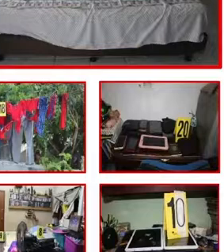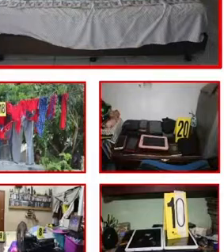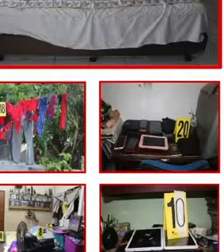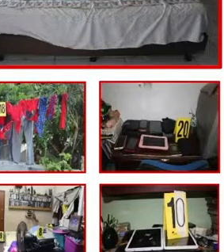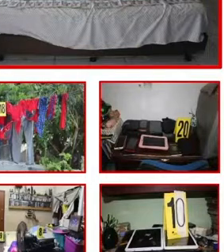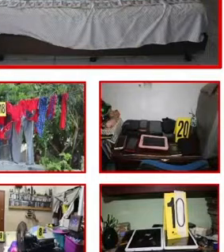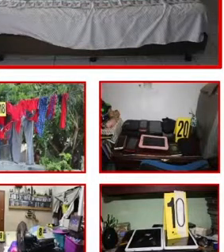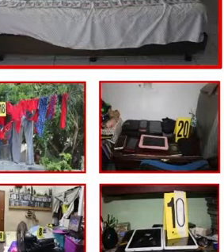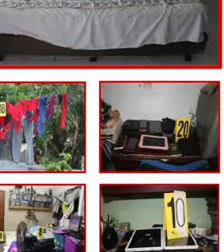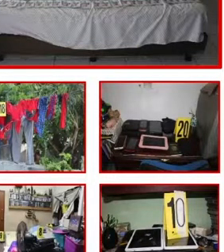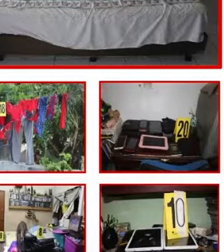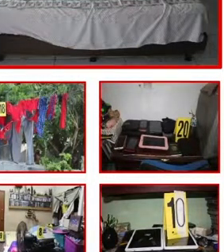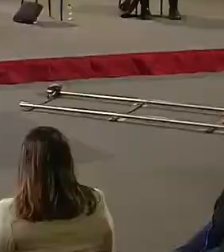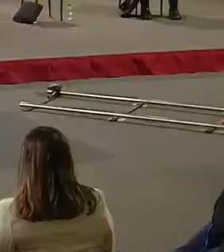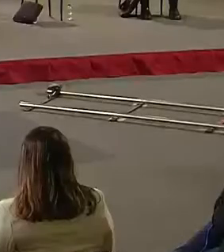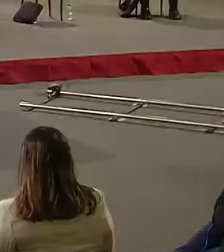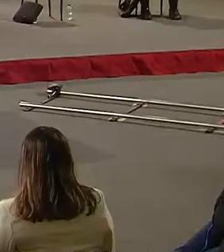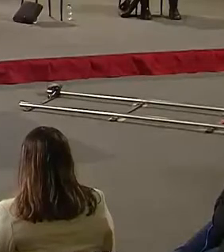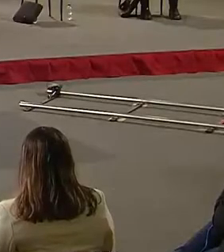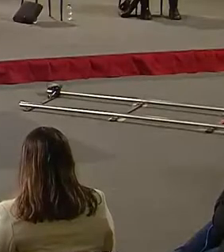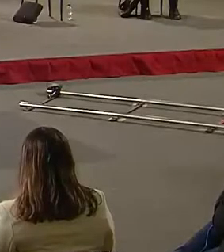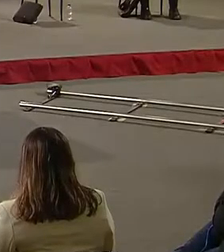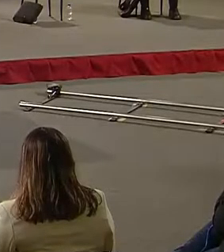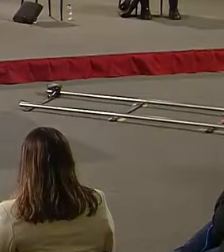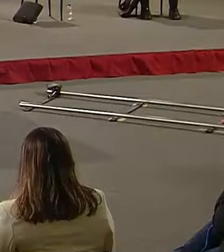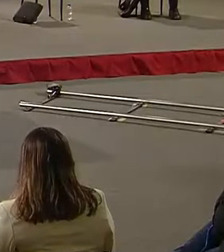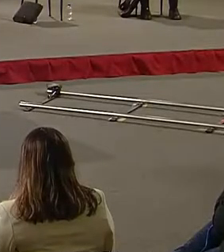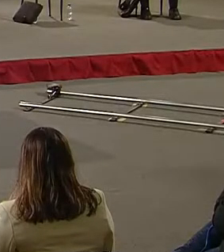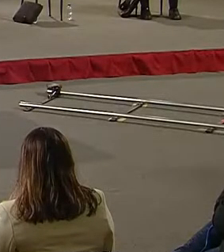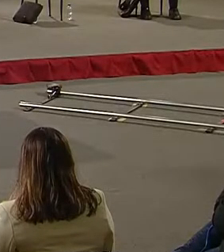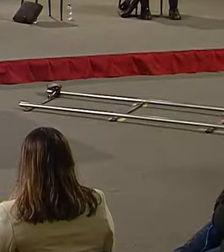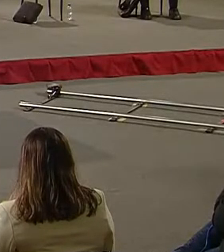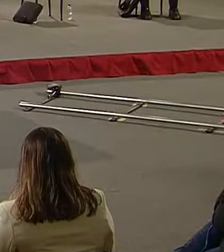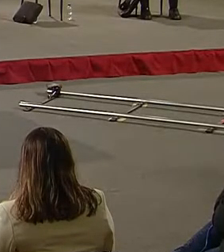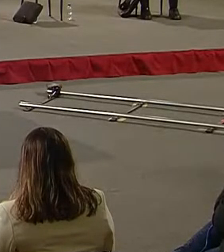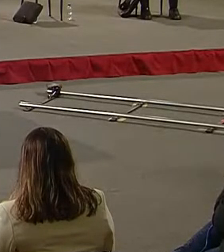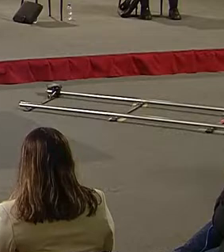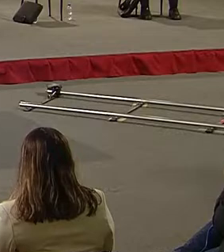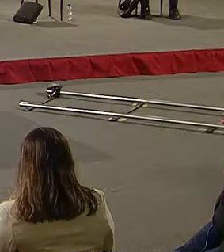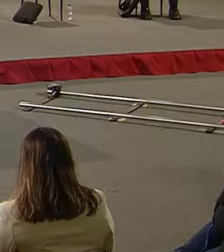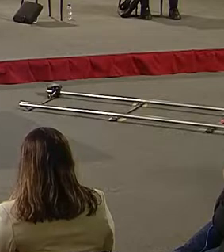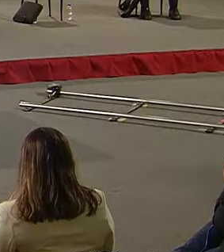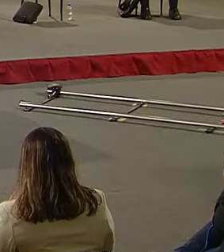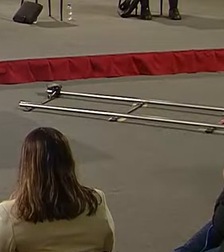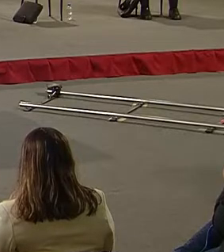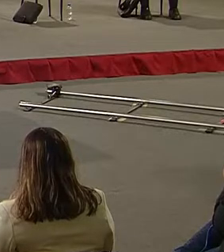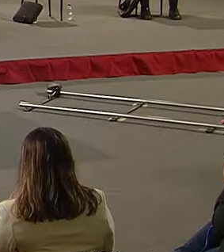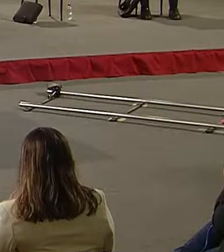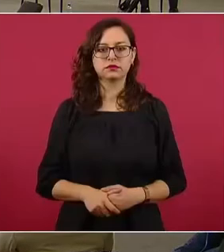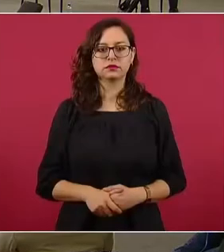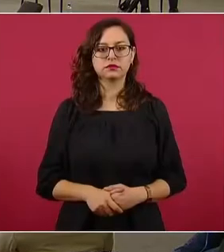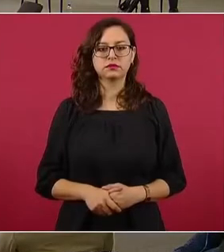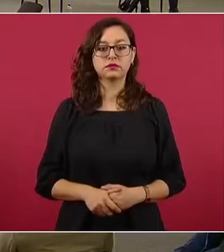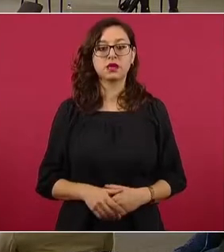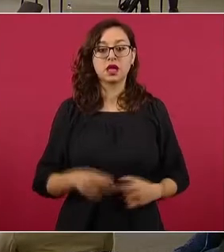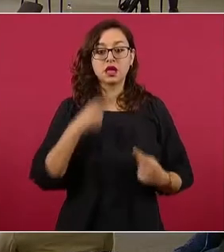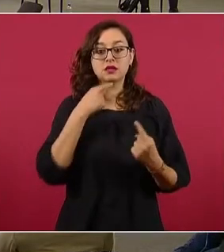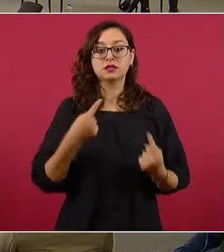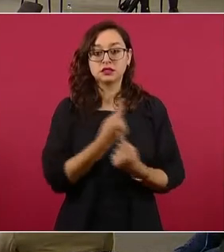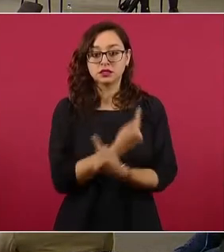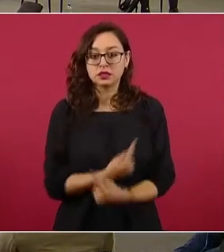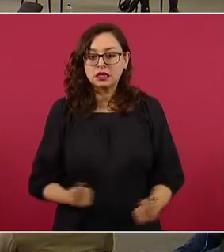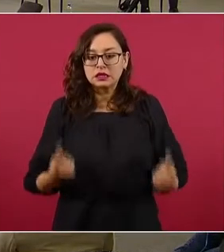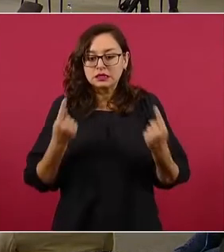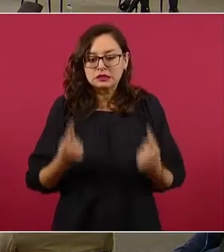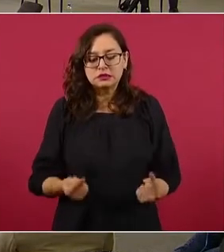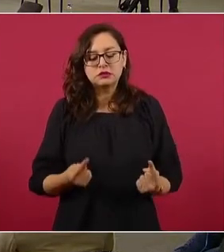de esta secta. Los menores rescatados se encontraban en condiciones insalubres, ya fueron